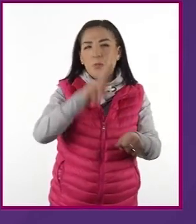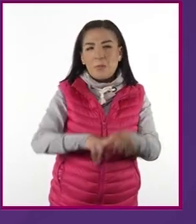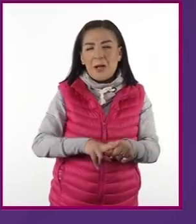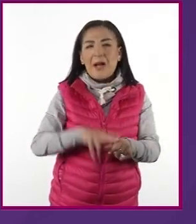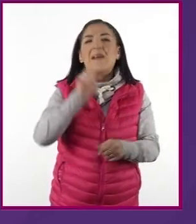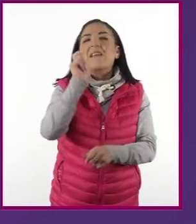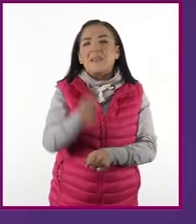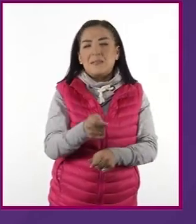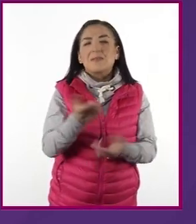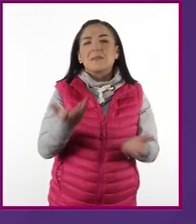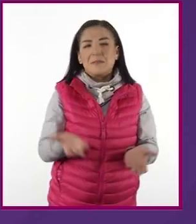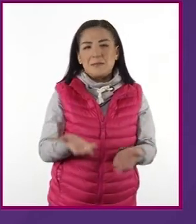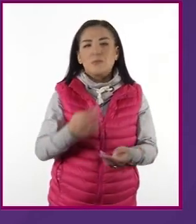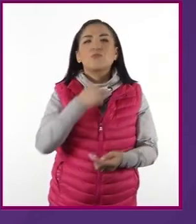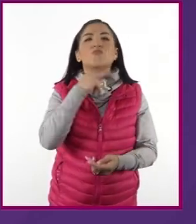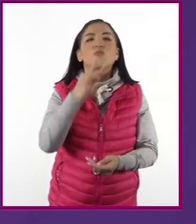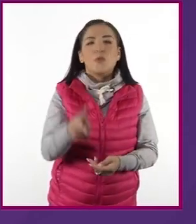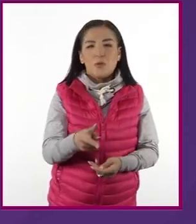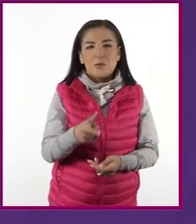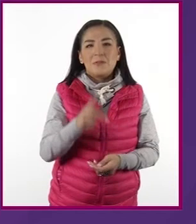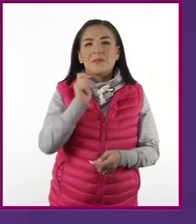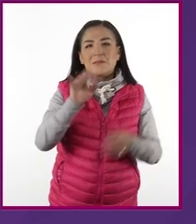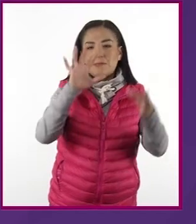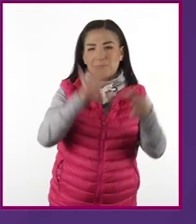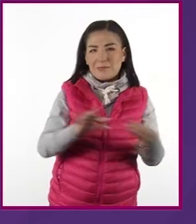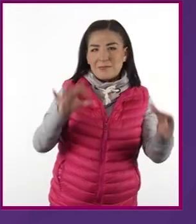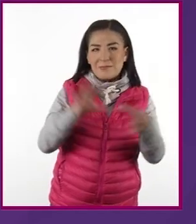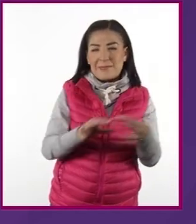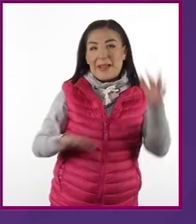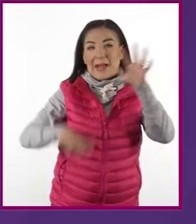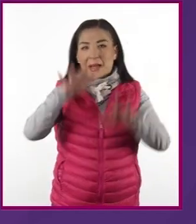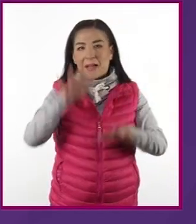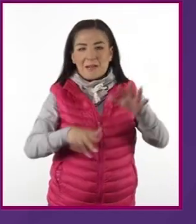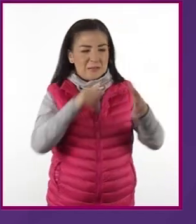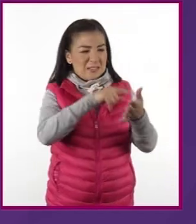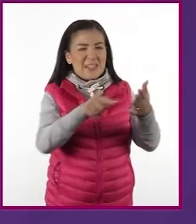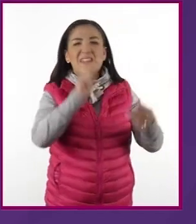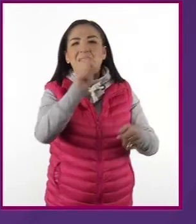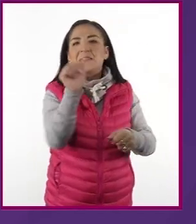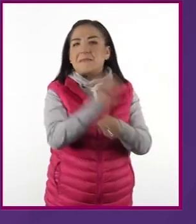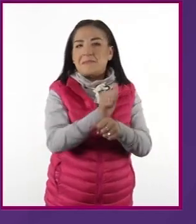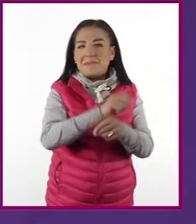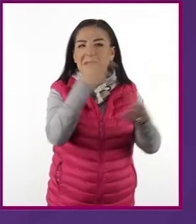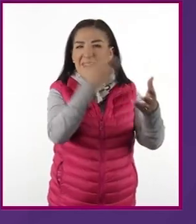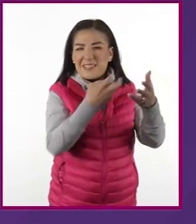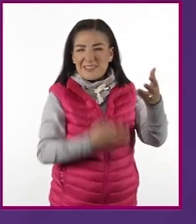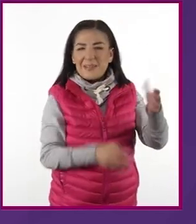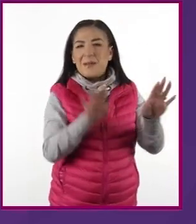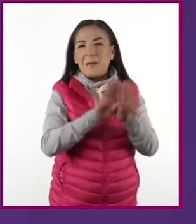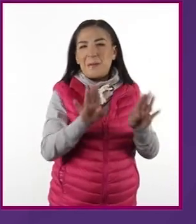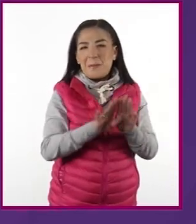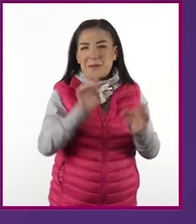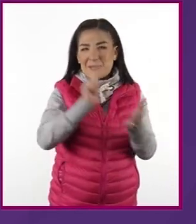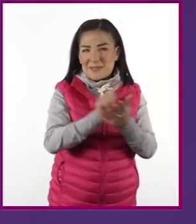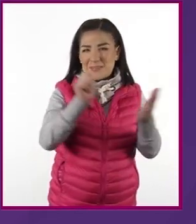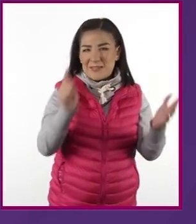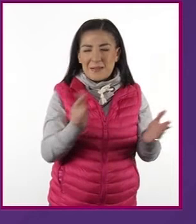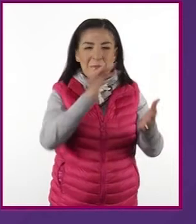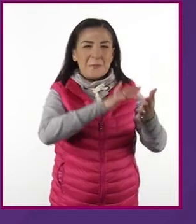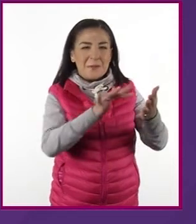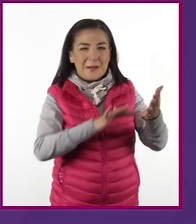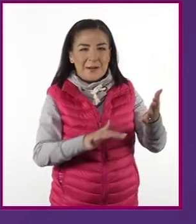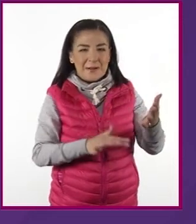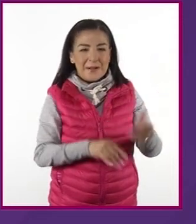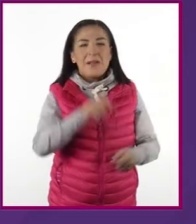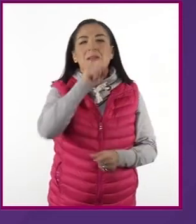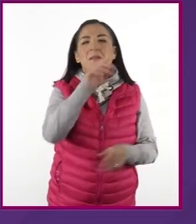narrador, a veces a la de sus personajes y a veces al significado que brota de todo